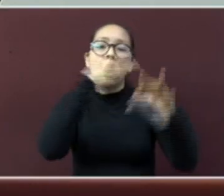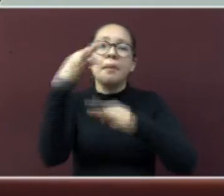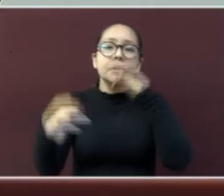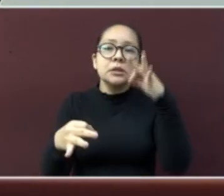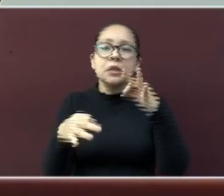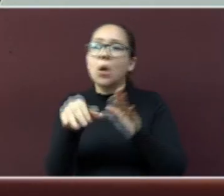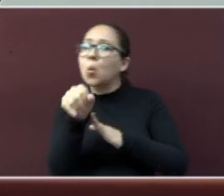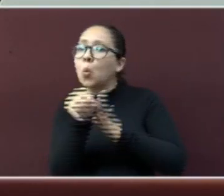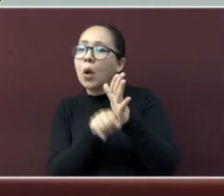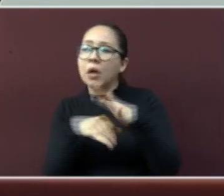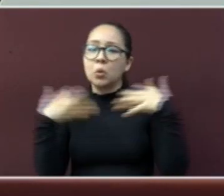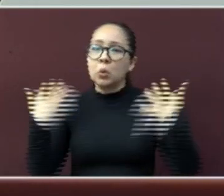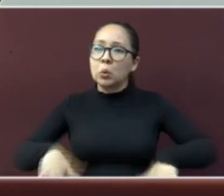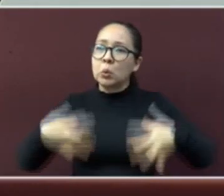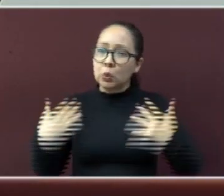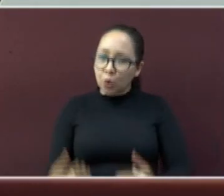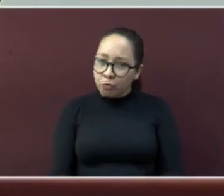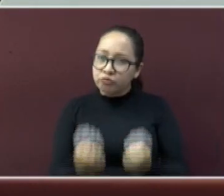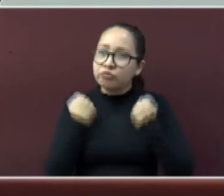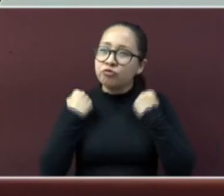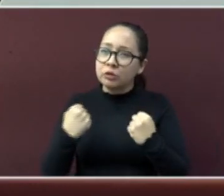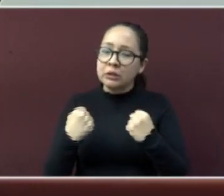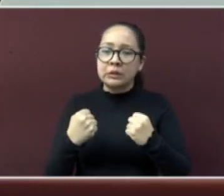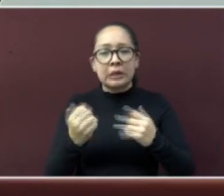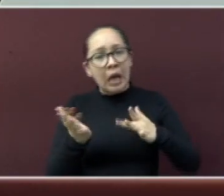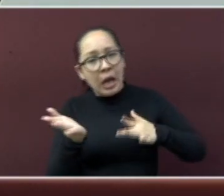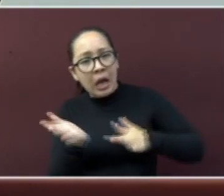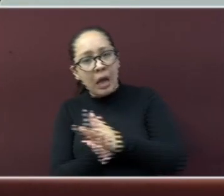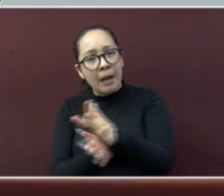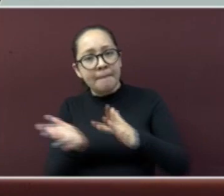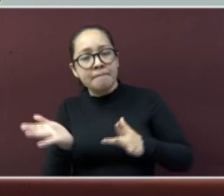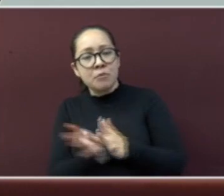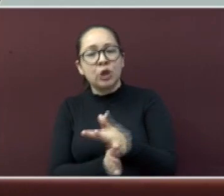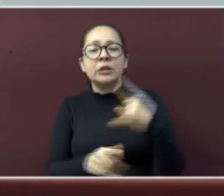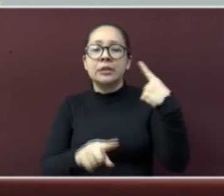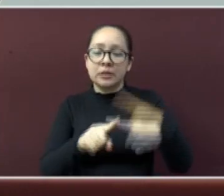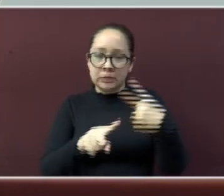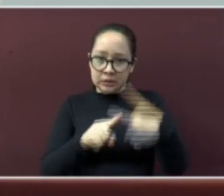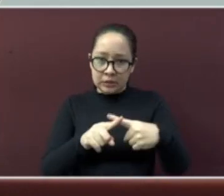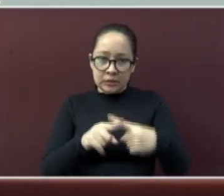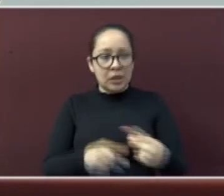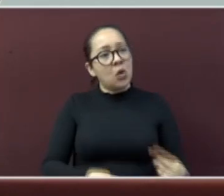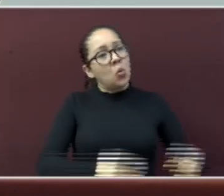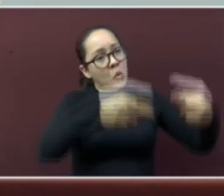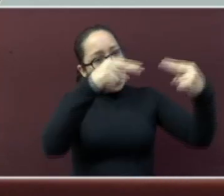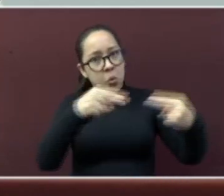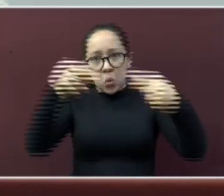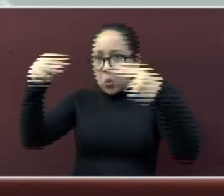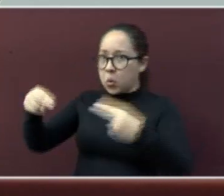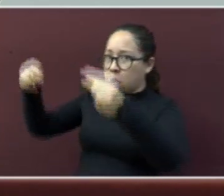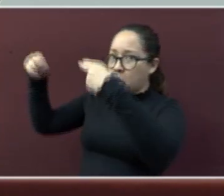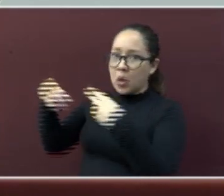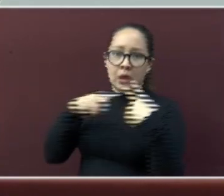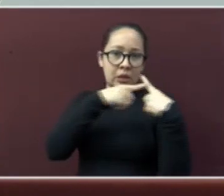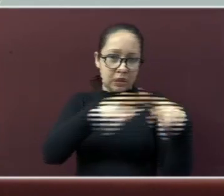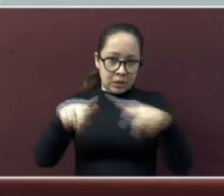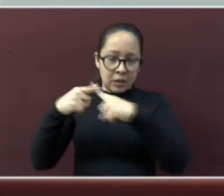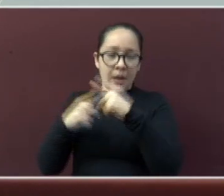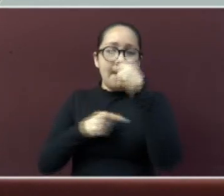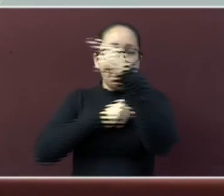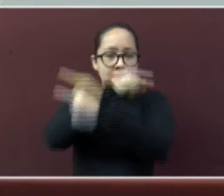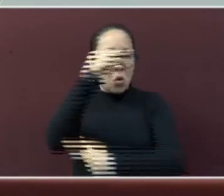trabajando de lleno en el apoyo al sector comercial para que vayan aperturando